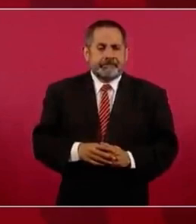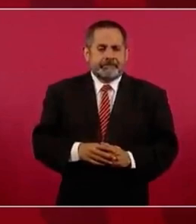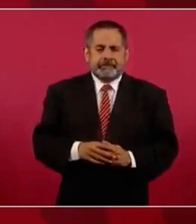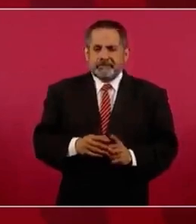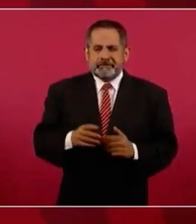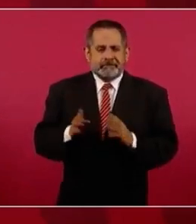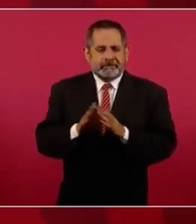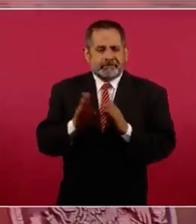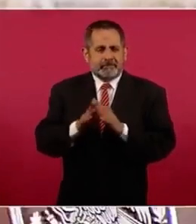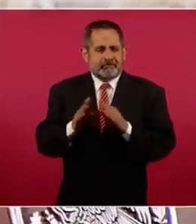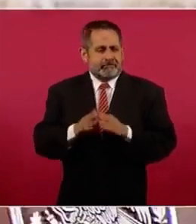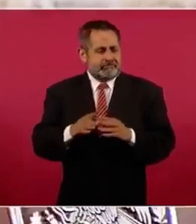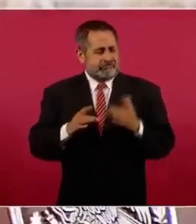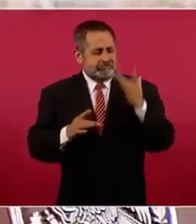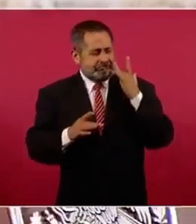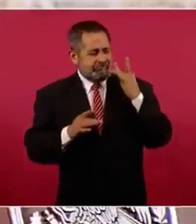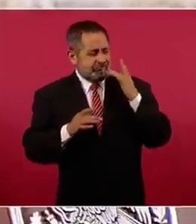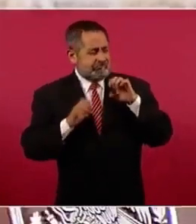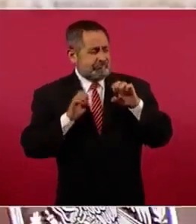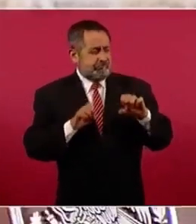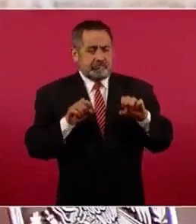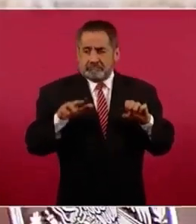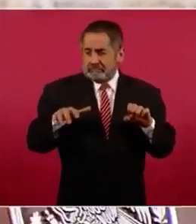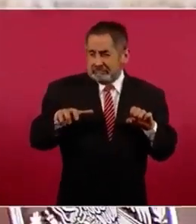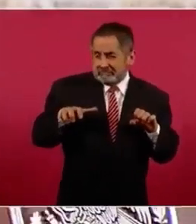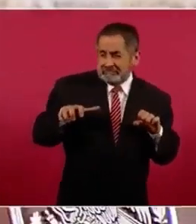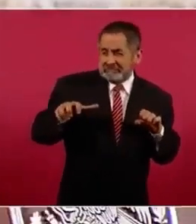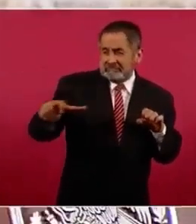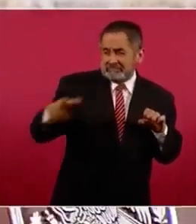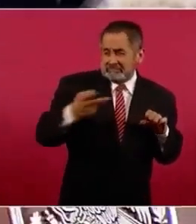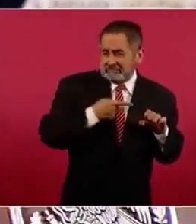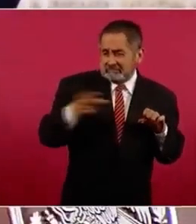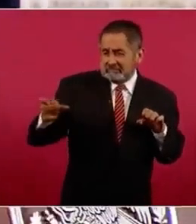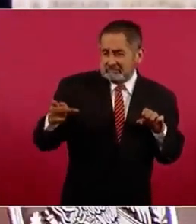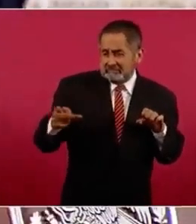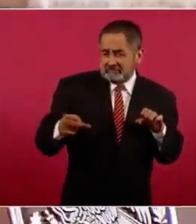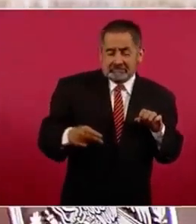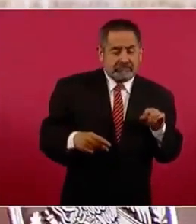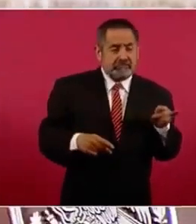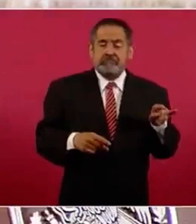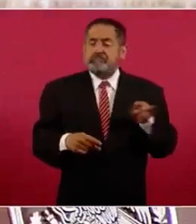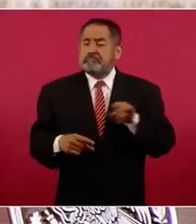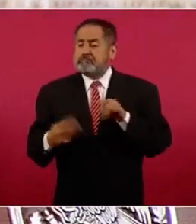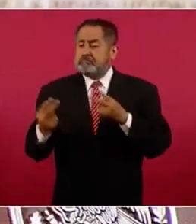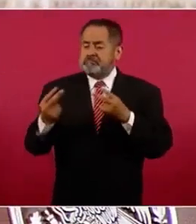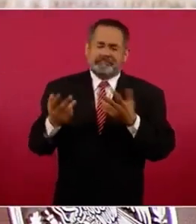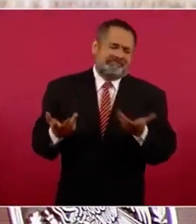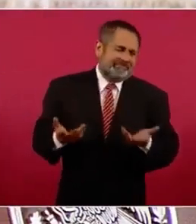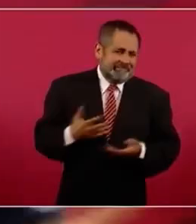¿Con qué cara, habiendo tanta pobreza, van a haber sueldos